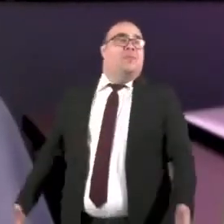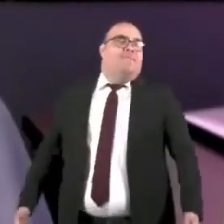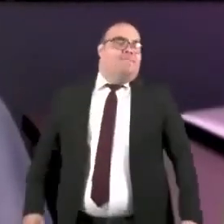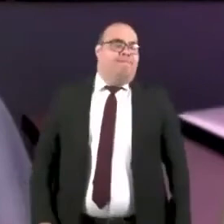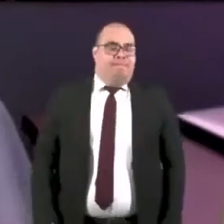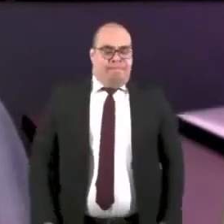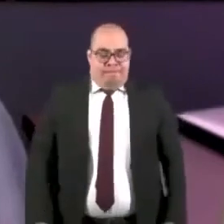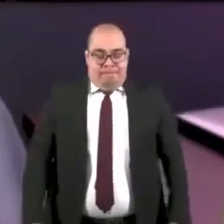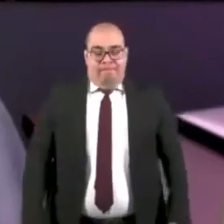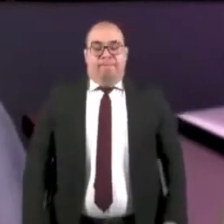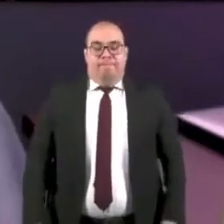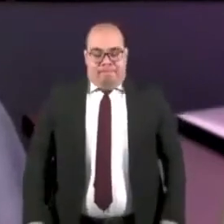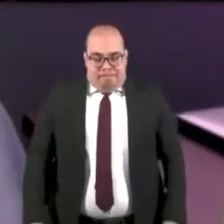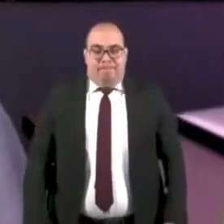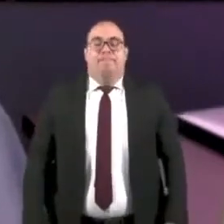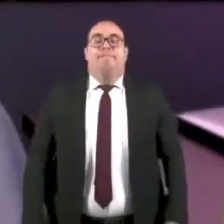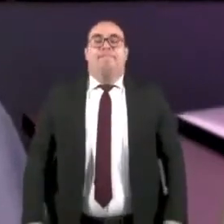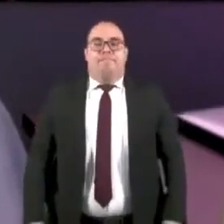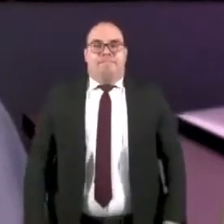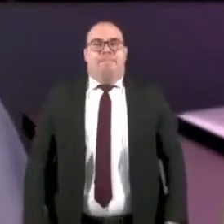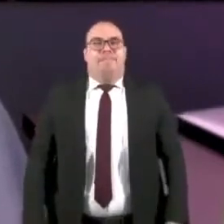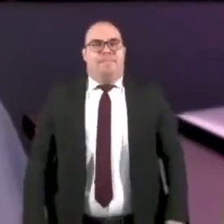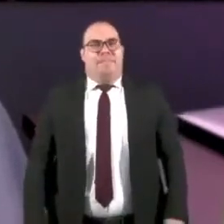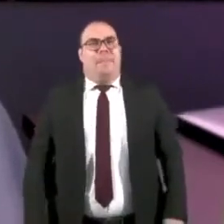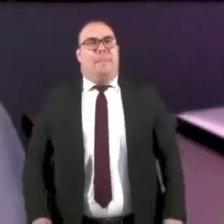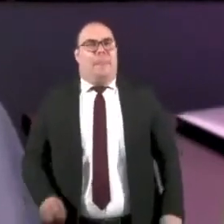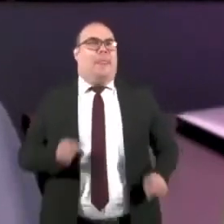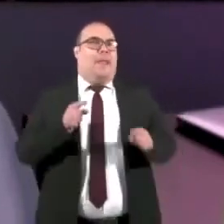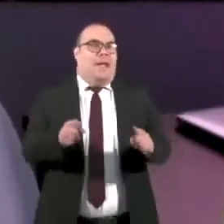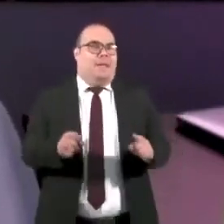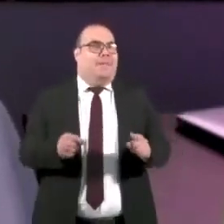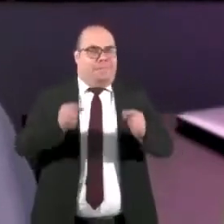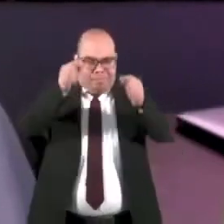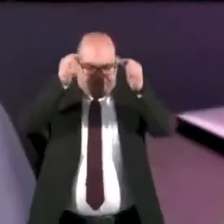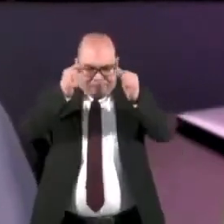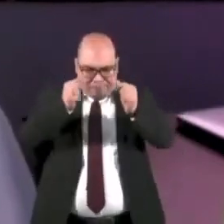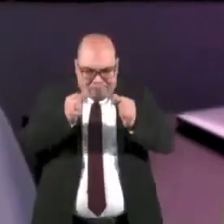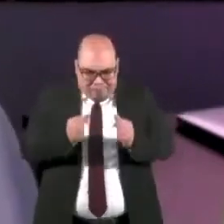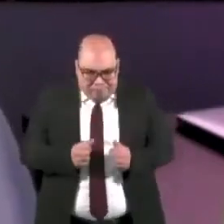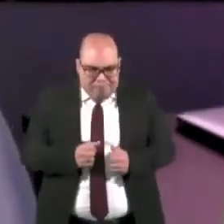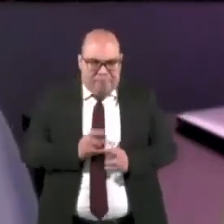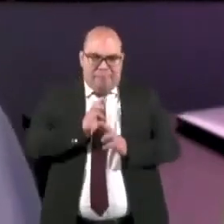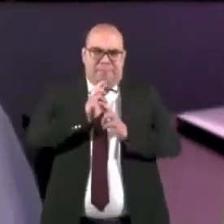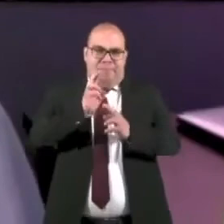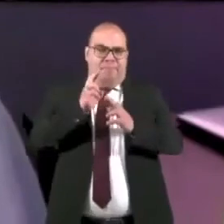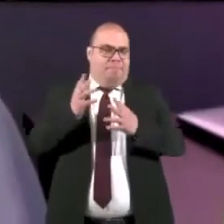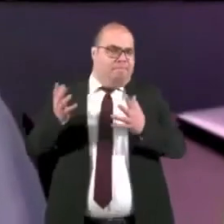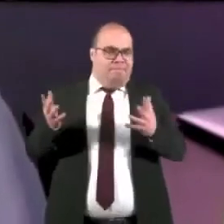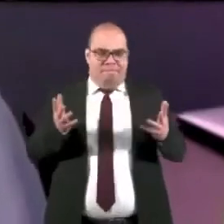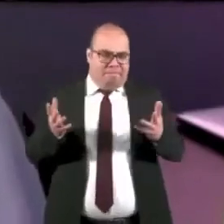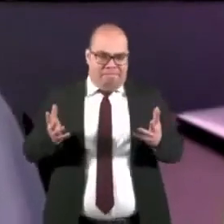Yo creo que ese es un cálculo que nos daría una cifra sumamente grande.